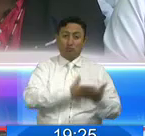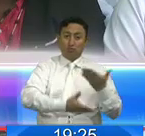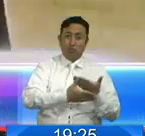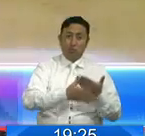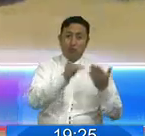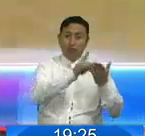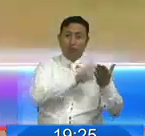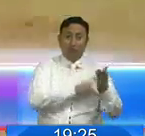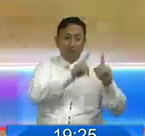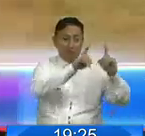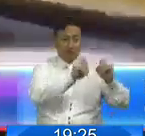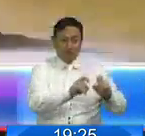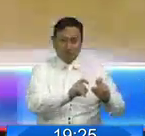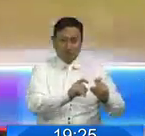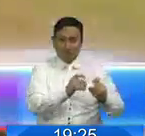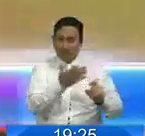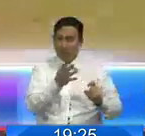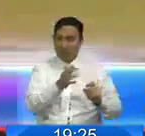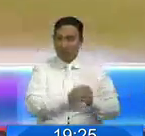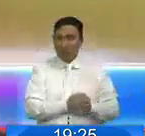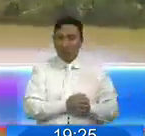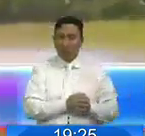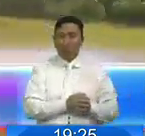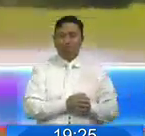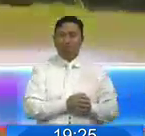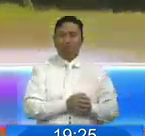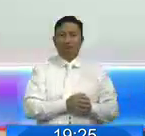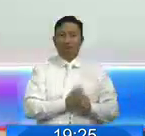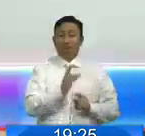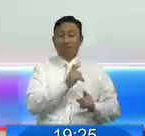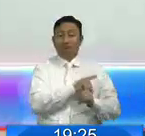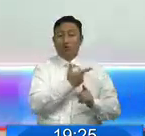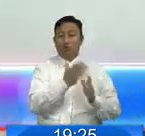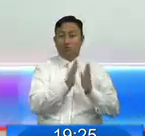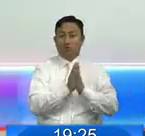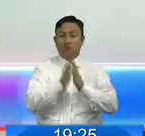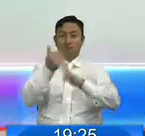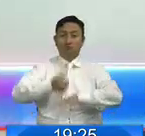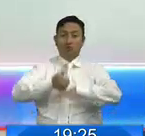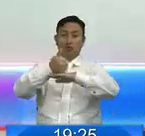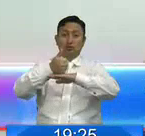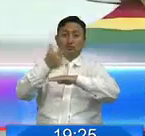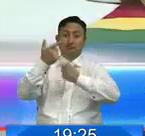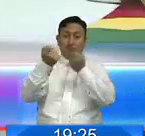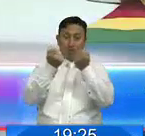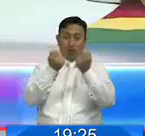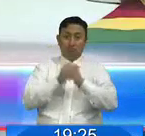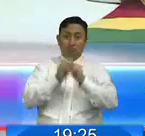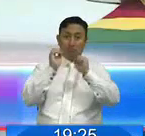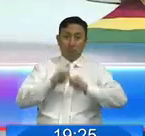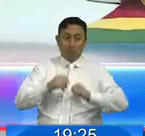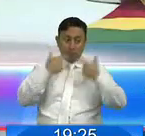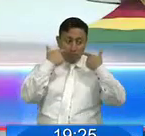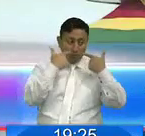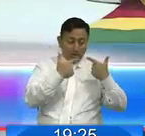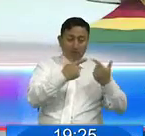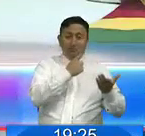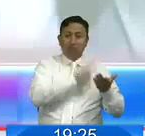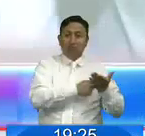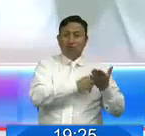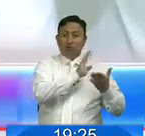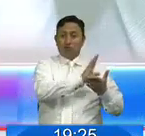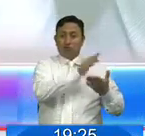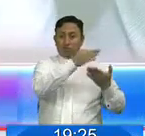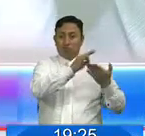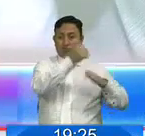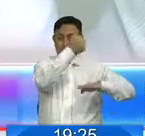ni una consulta previa de este proyecto con el pueblo indígena, por lo cual hacen un llamado a las autoridades de control a realizar una auditoría.